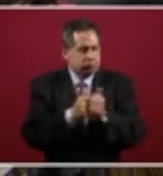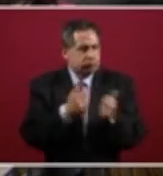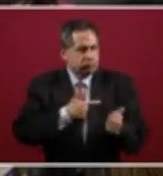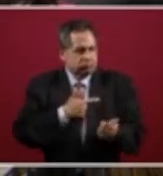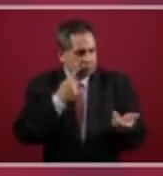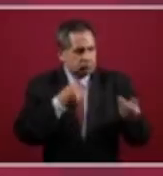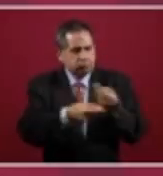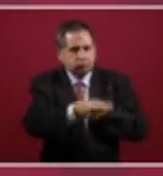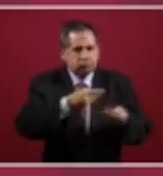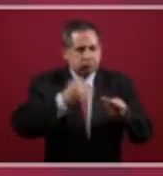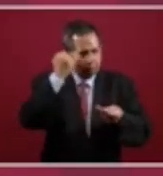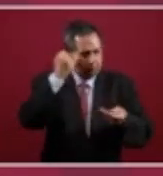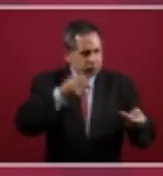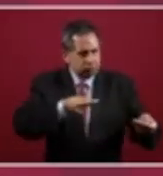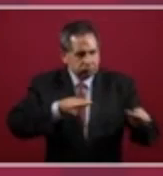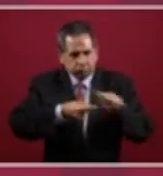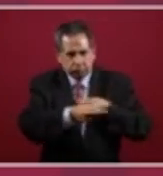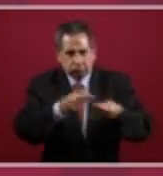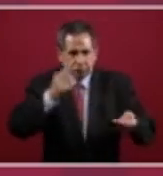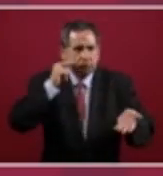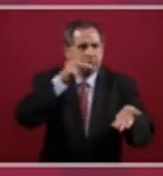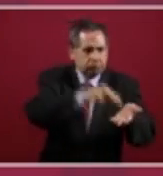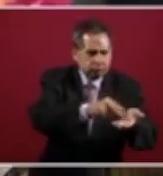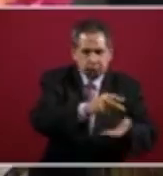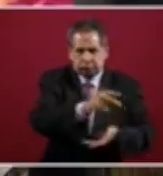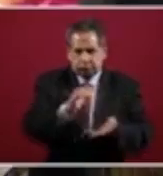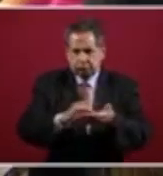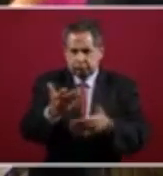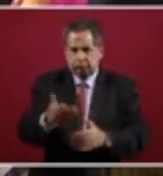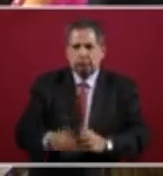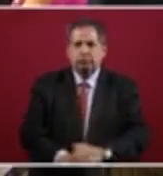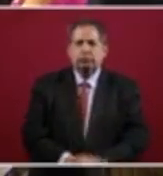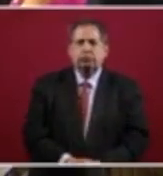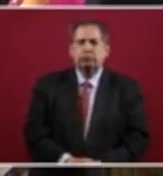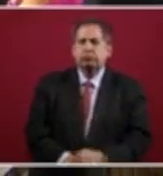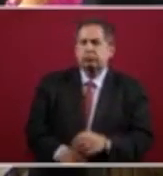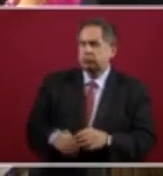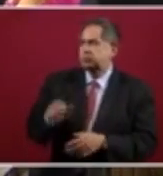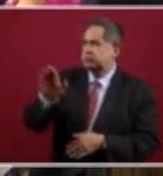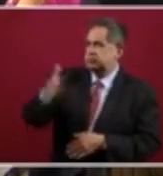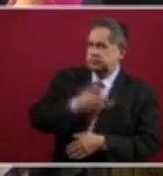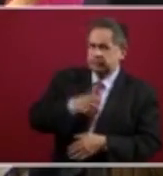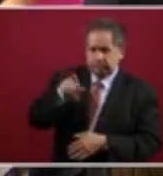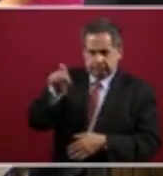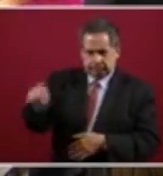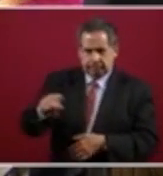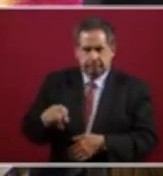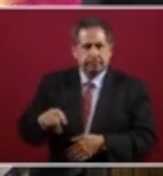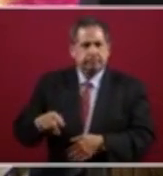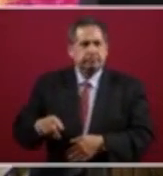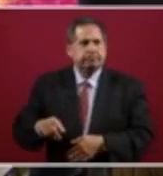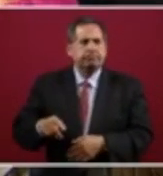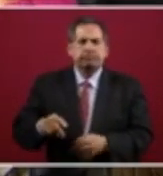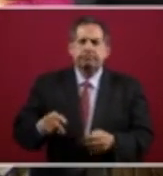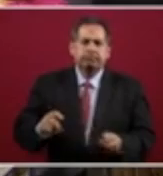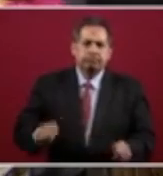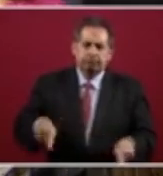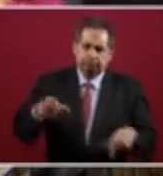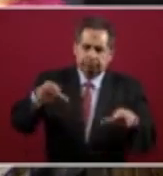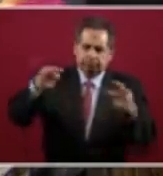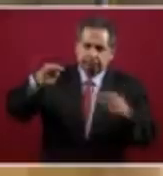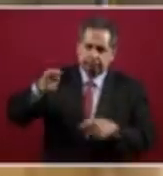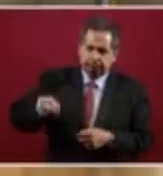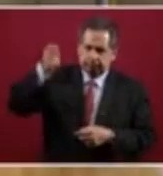gusto intercambiamos las ideas y vemos los documentos. Así es. Presidente, y sobre estas subastas, ya que también se arropa a